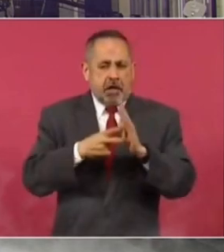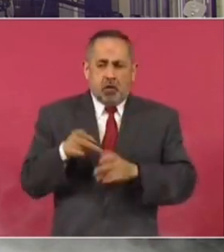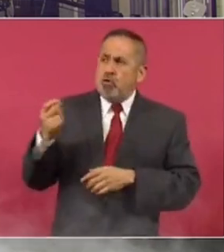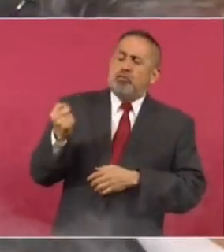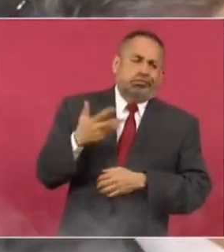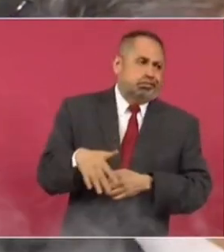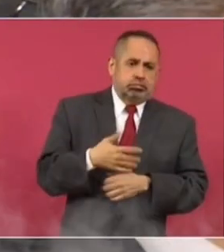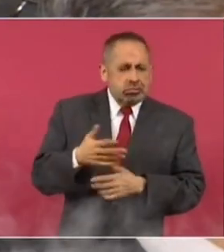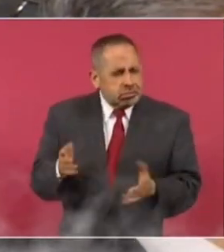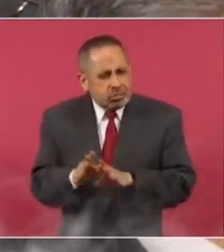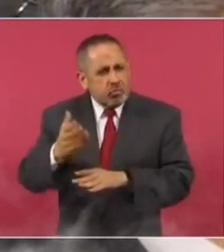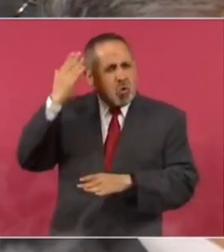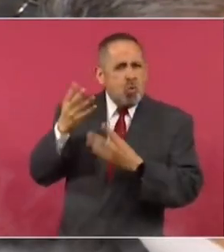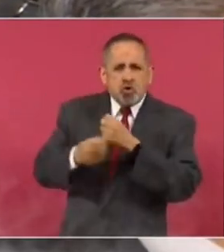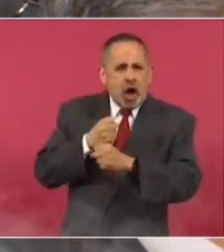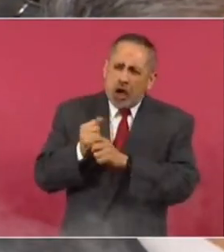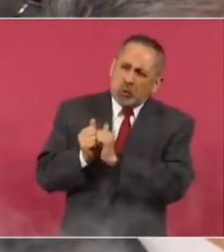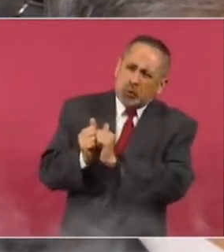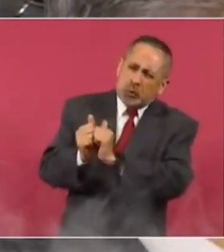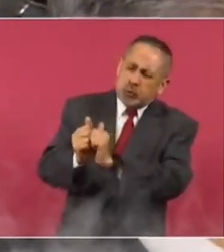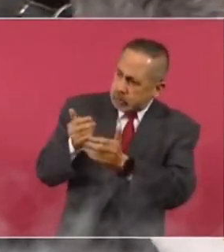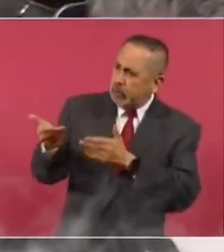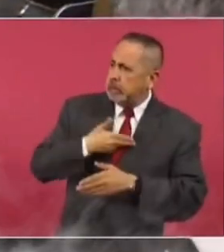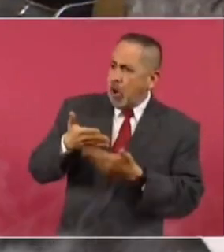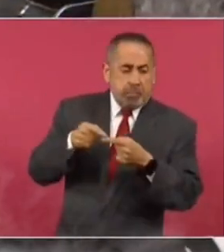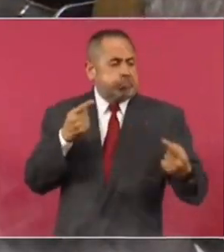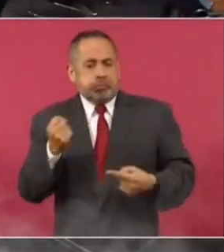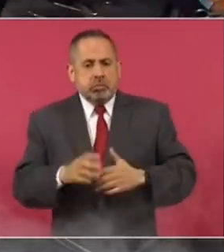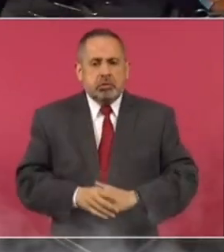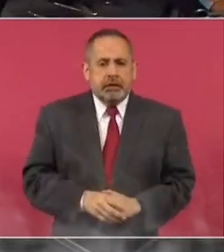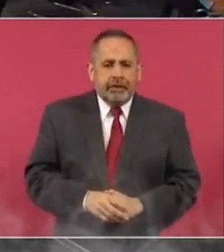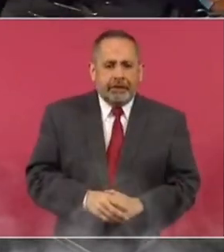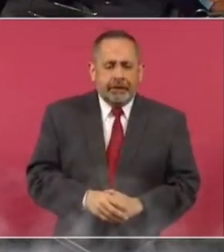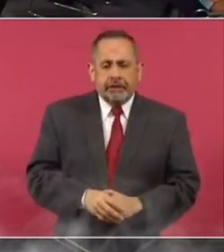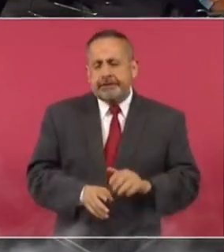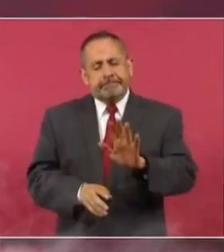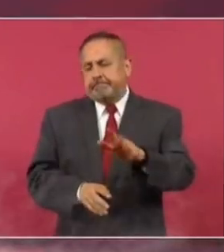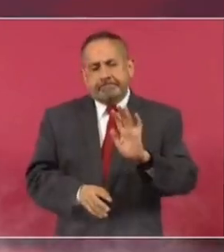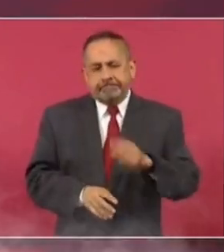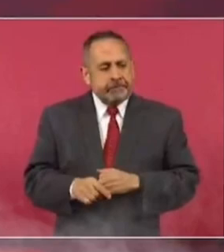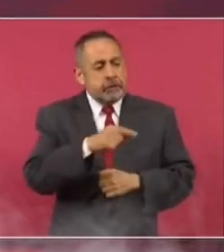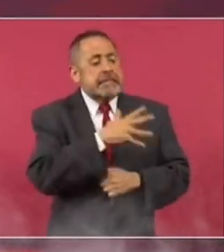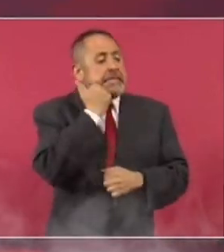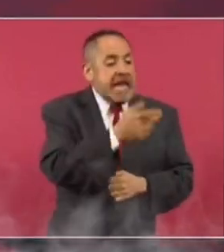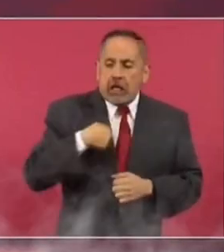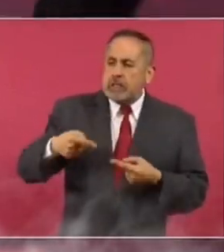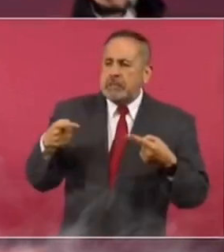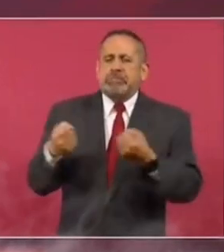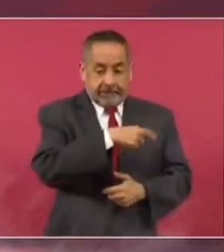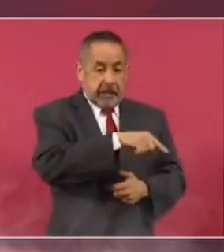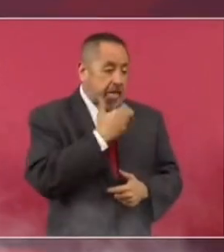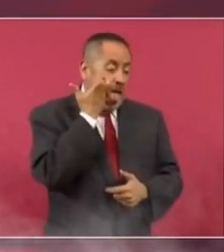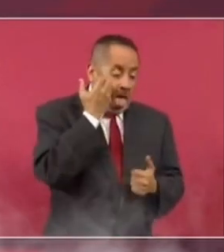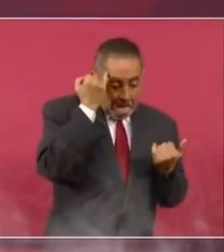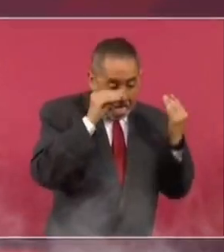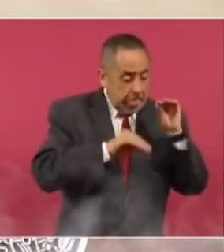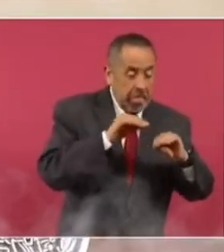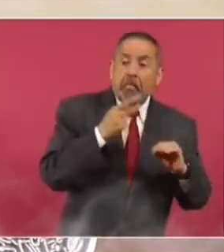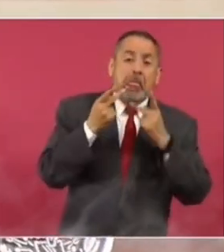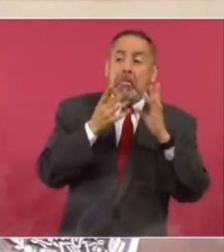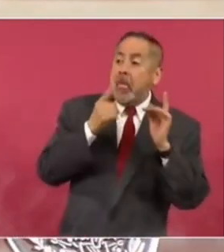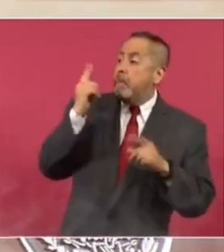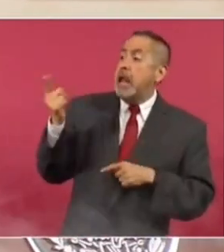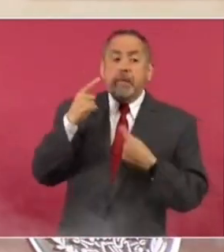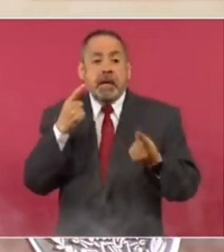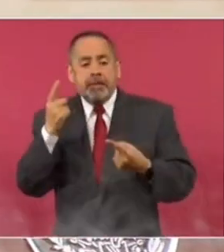y, bueno, pues por todo este acompañamiento que se había dado durante pues toda esta llegada por parte desde la izquierda. Pues es que se quedaron con las ganas, ¿no? Arman todo un teatro